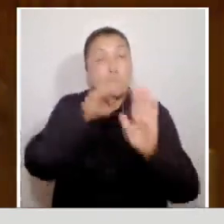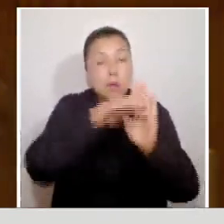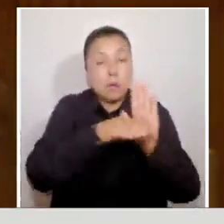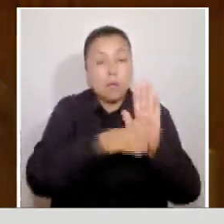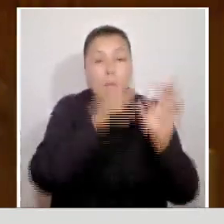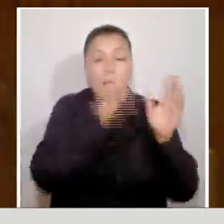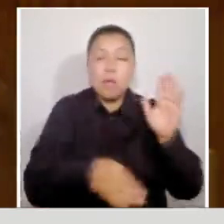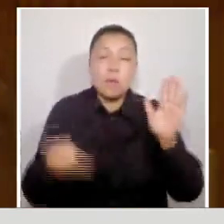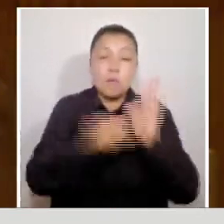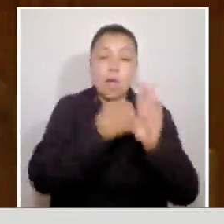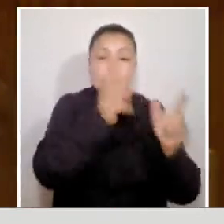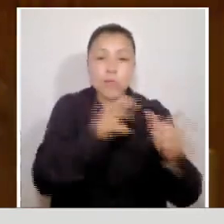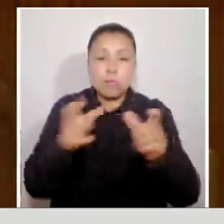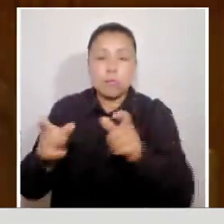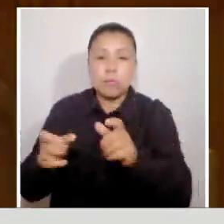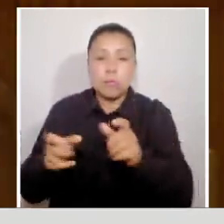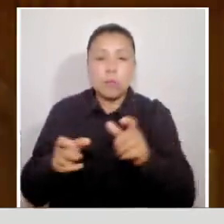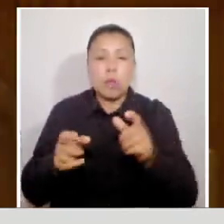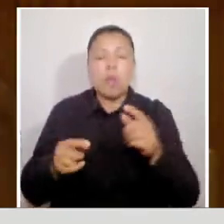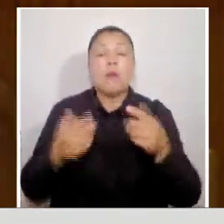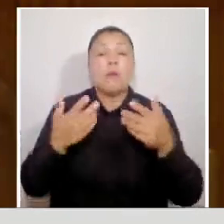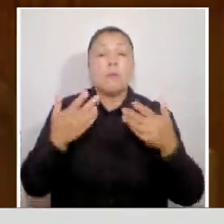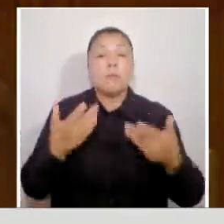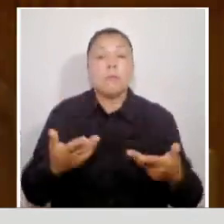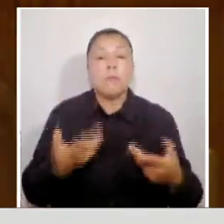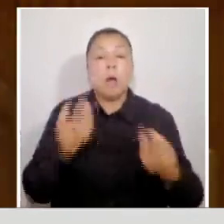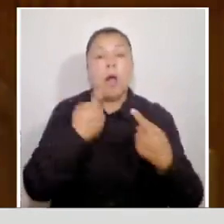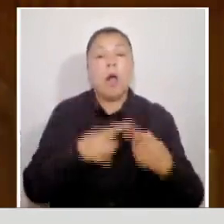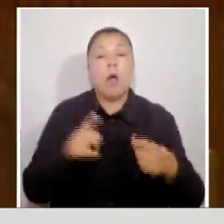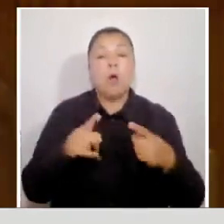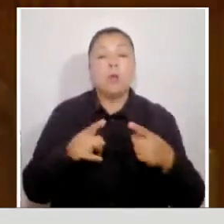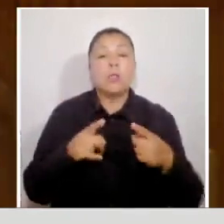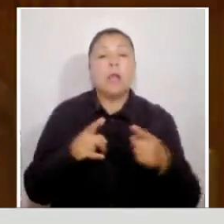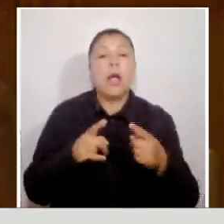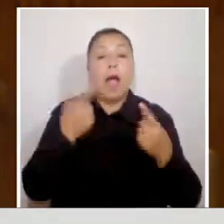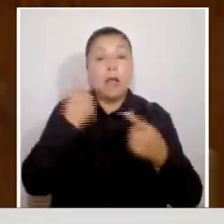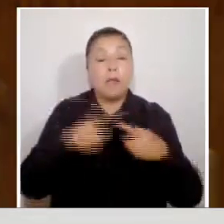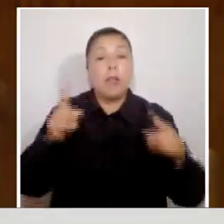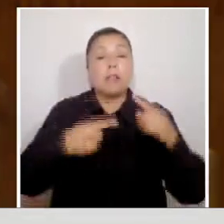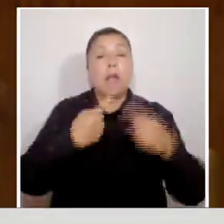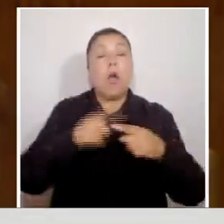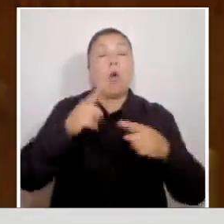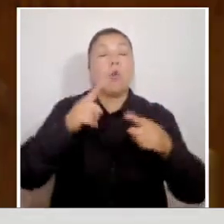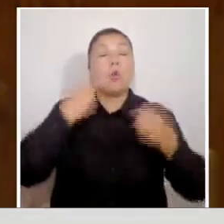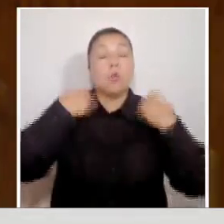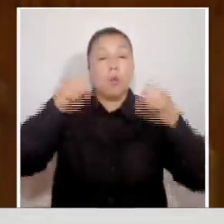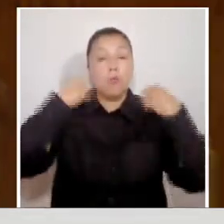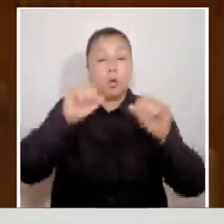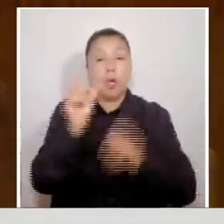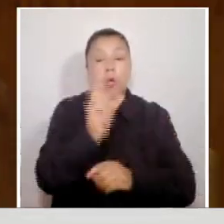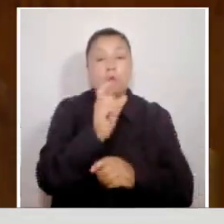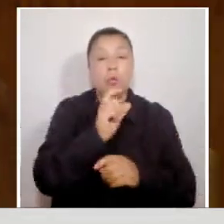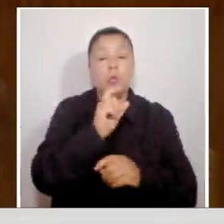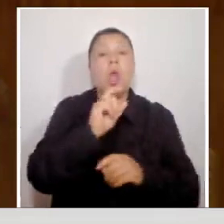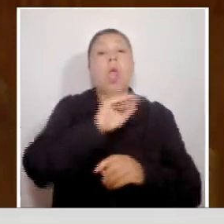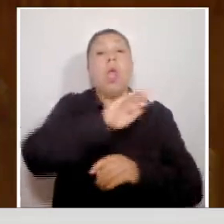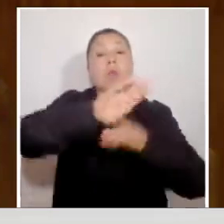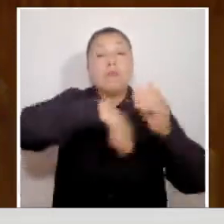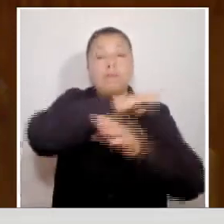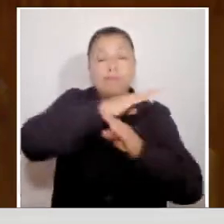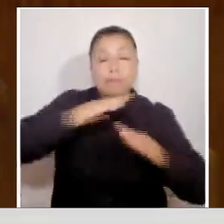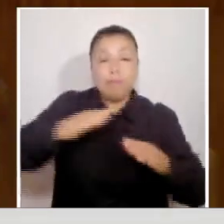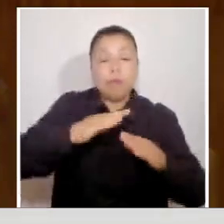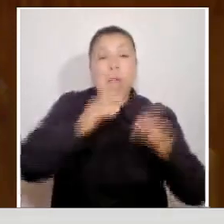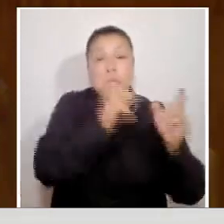en contra oposición a otras disciplinas que también caben dentro del concepto de artes marciales pero que son reguladas como